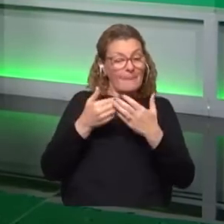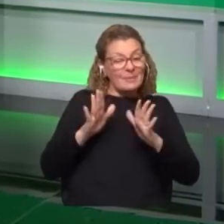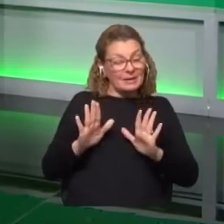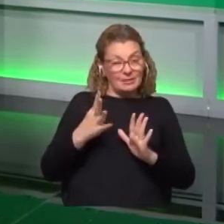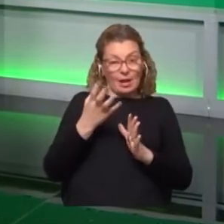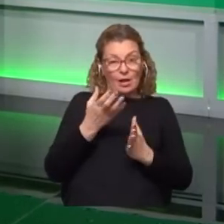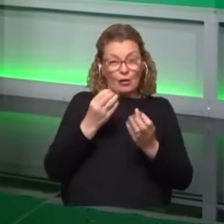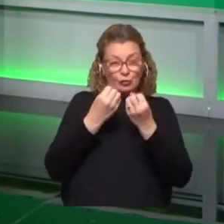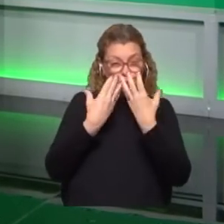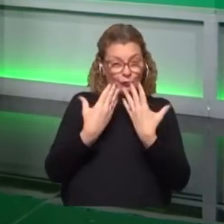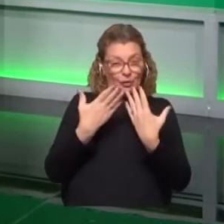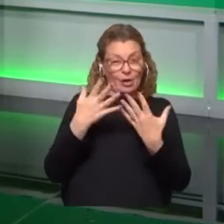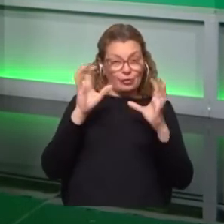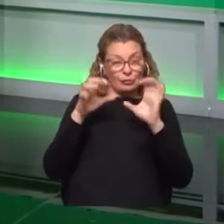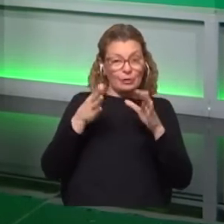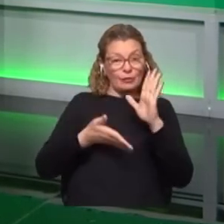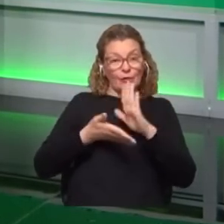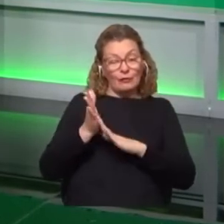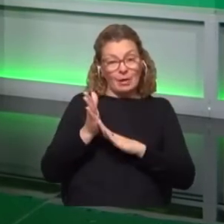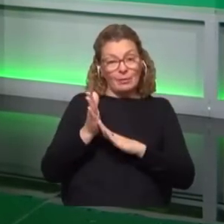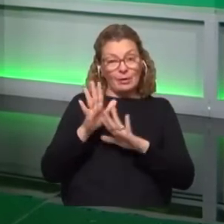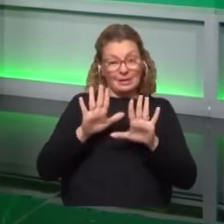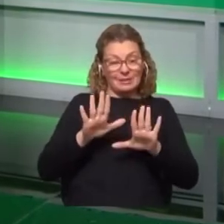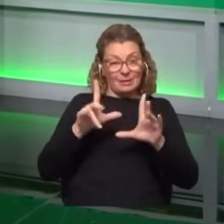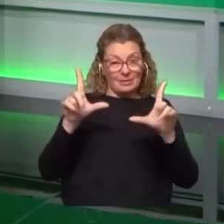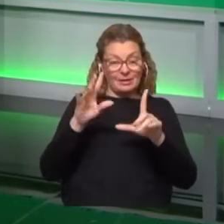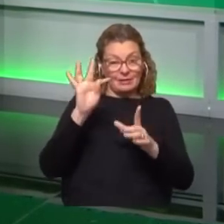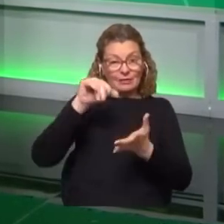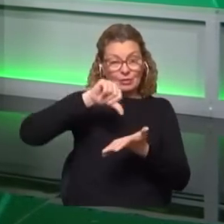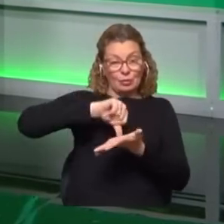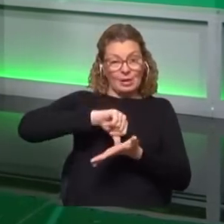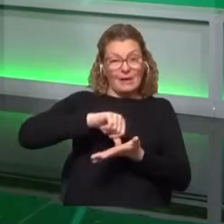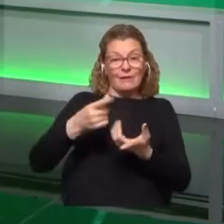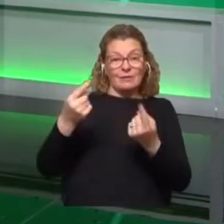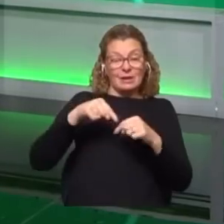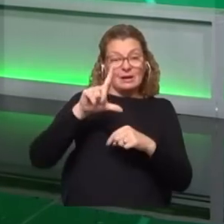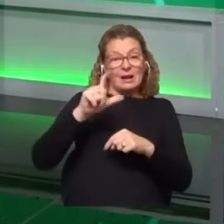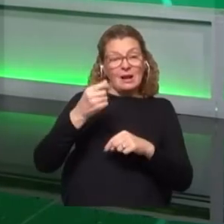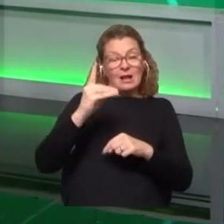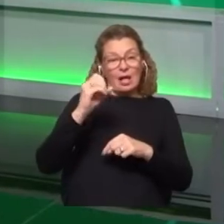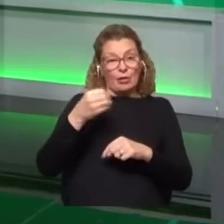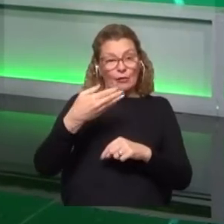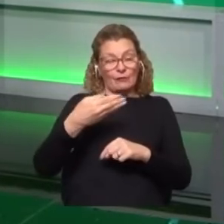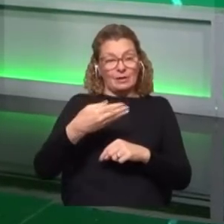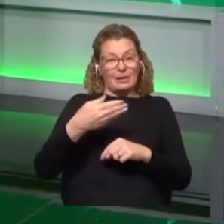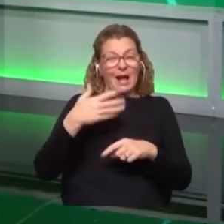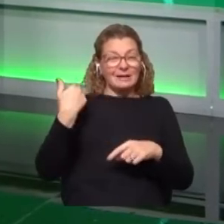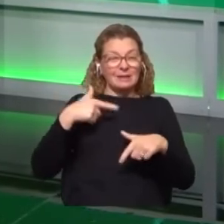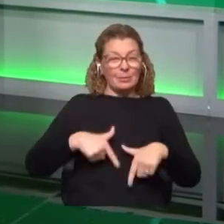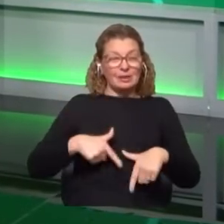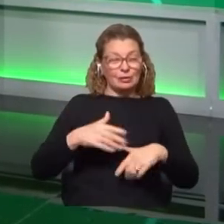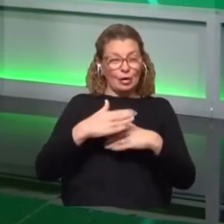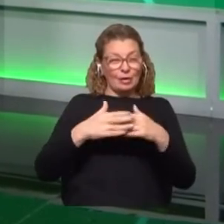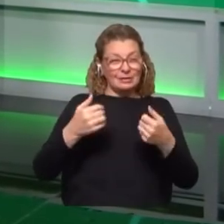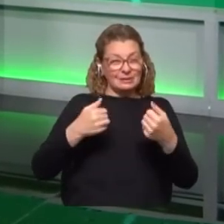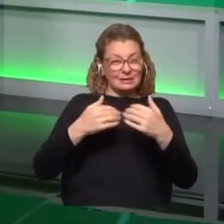de primavera lluvioso bien nos vamos quédense en la pantalla de TV ciudad ya viene lado B Víctor Rossi ex ministro de transporte